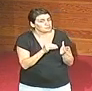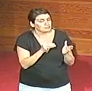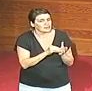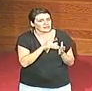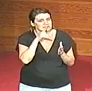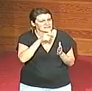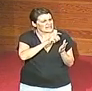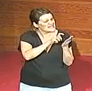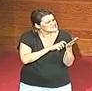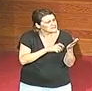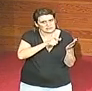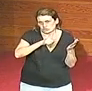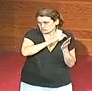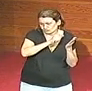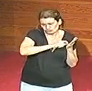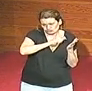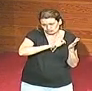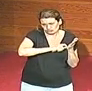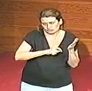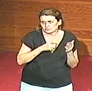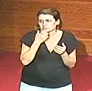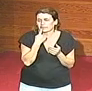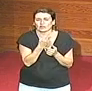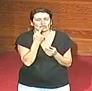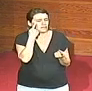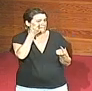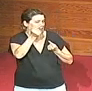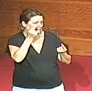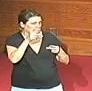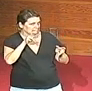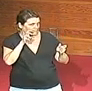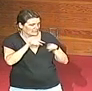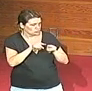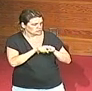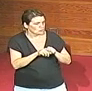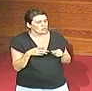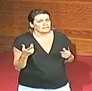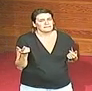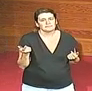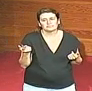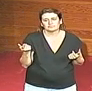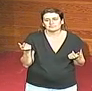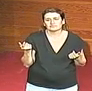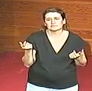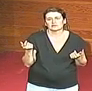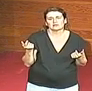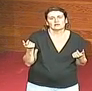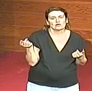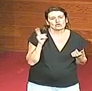que escribe sobre, te lo digo, porque ahora quiero matizar una cosa sobre el intrusismo, es decir, que no haya que